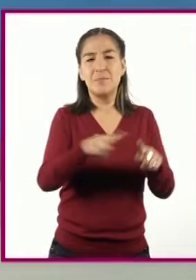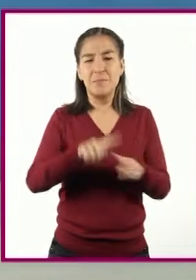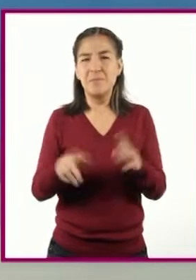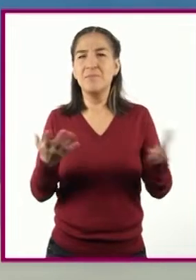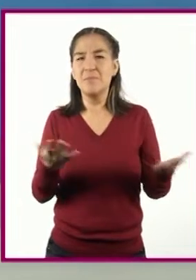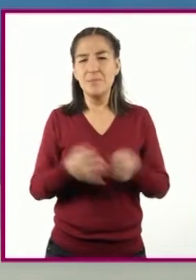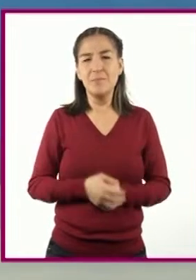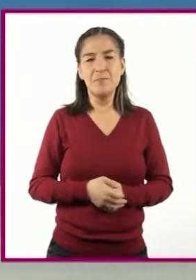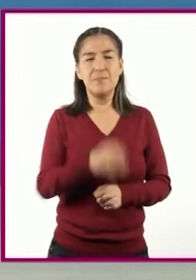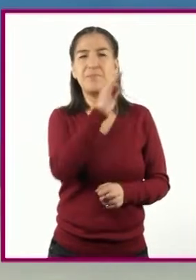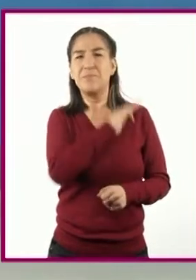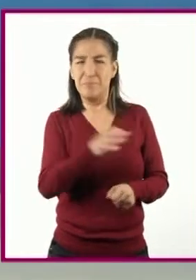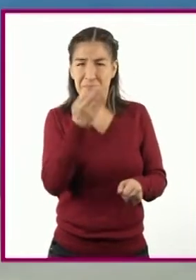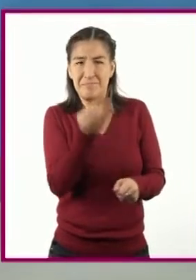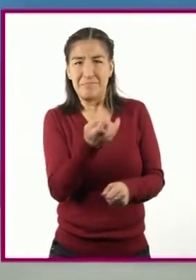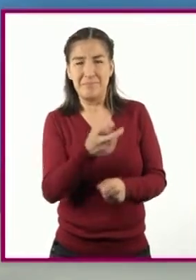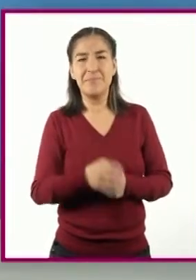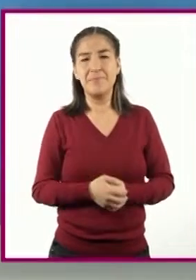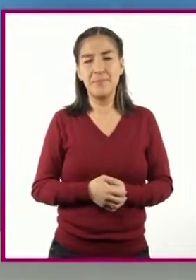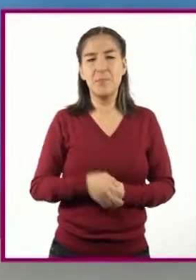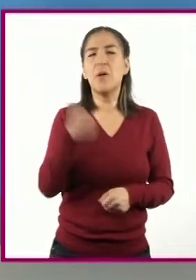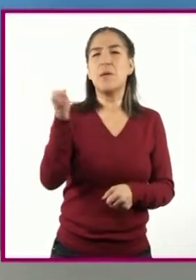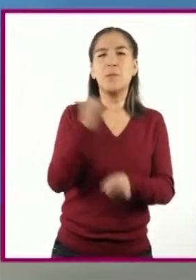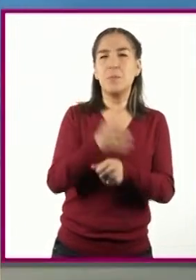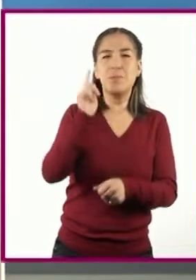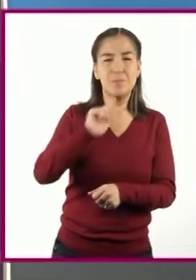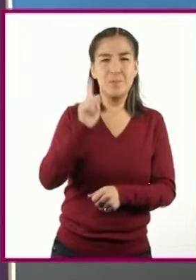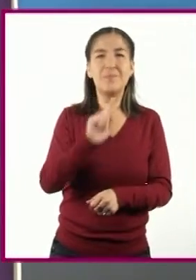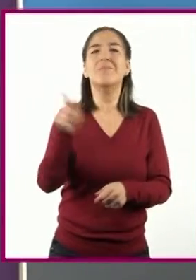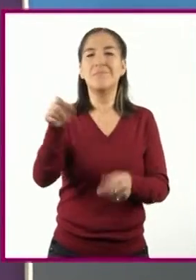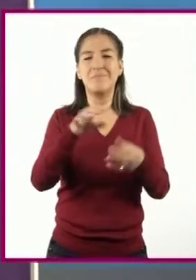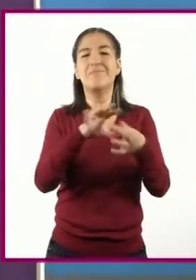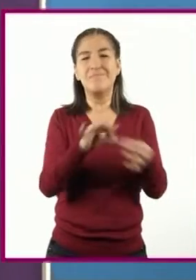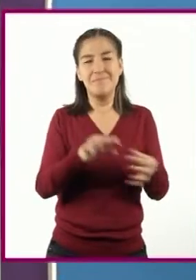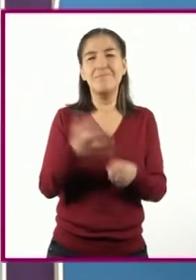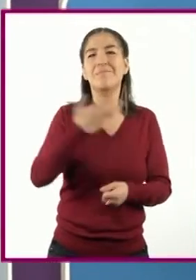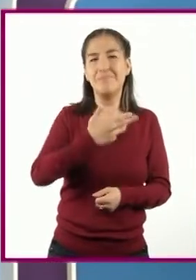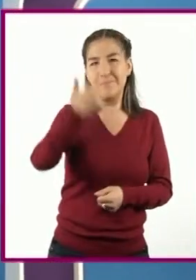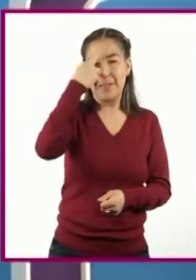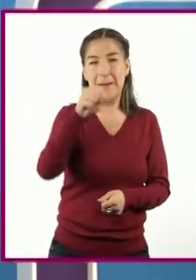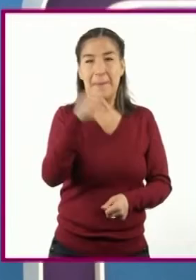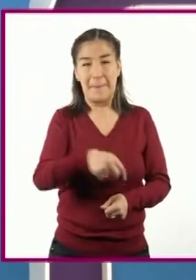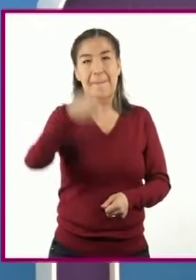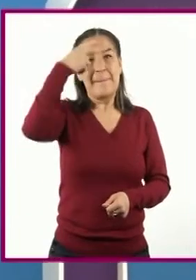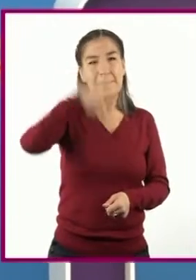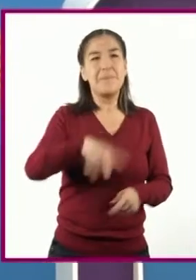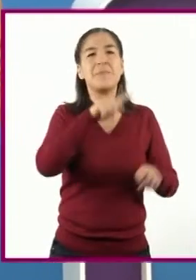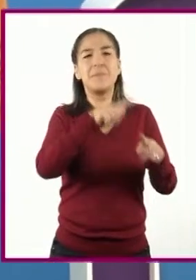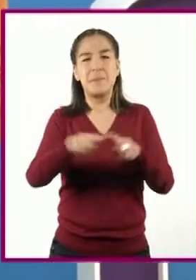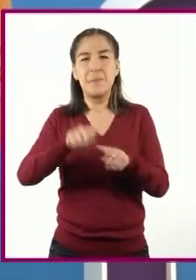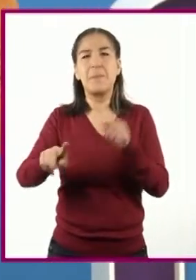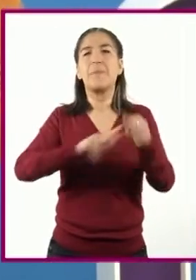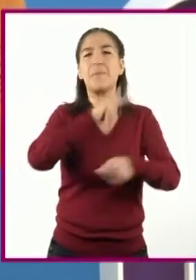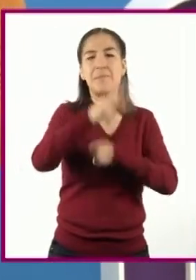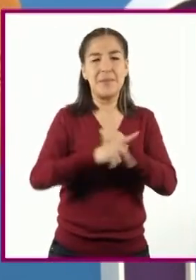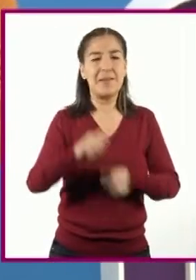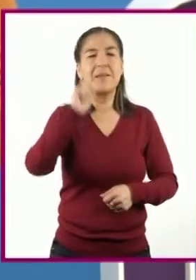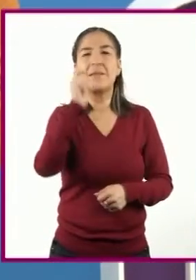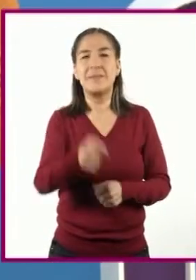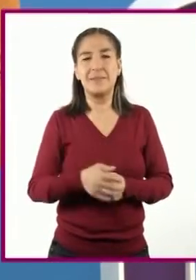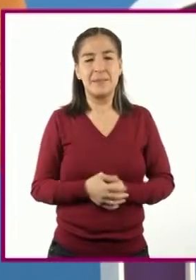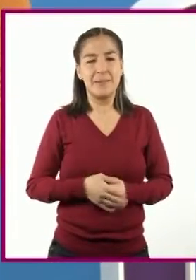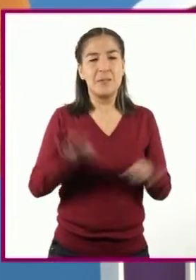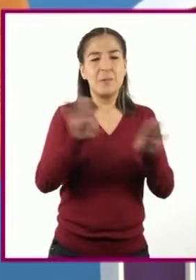Lo que dice Rigoberta Menchú es totalmente cierto, ya que tanto en México como en otros países es común